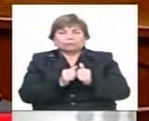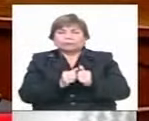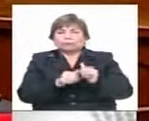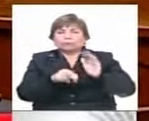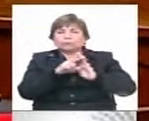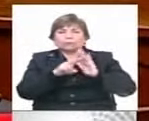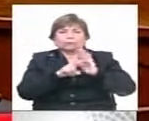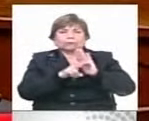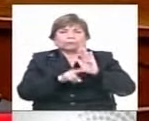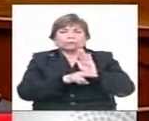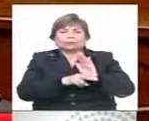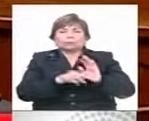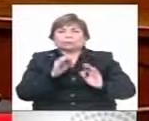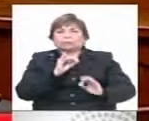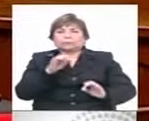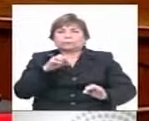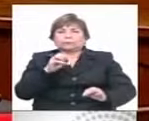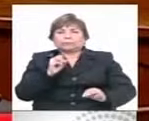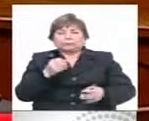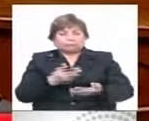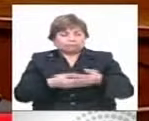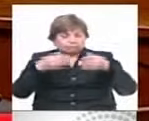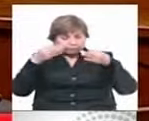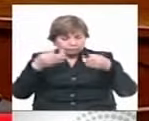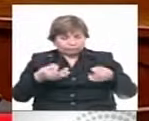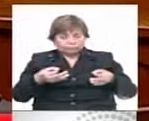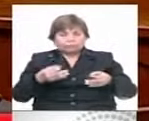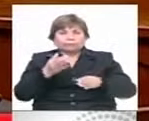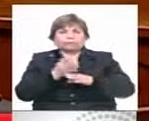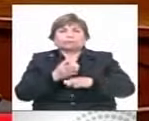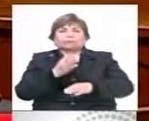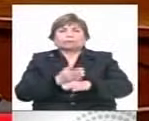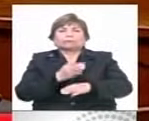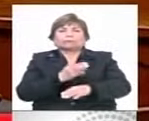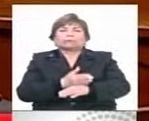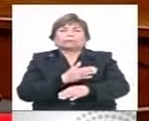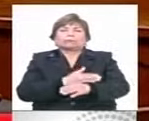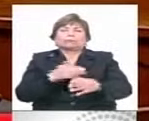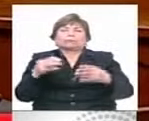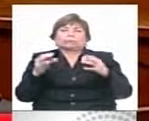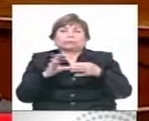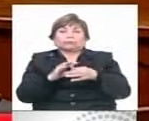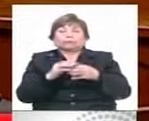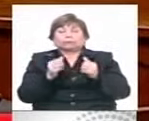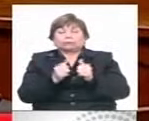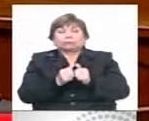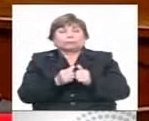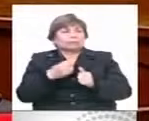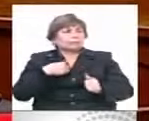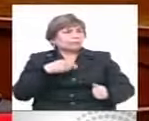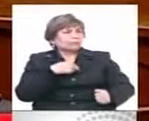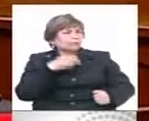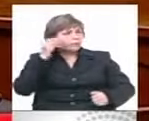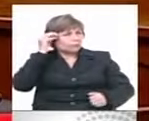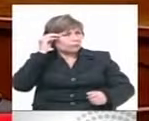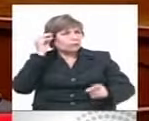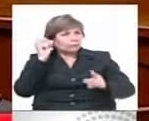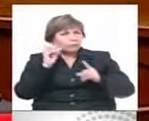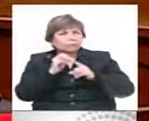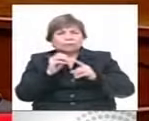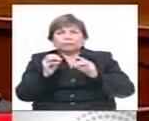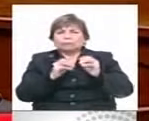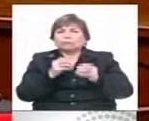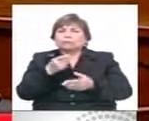normativo impositivo más justo, progresivo y equitativo. Nuestro objetivo es implementar una